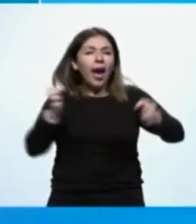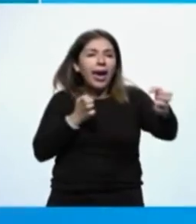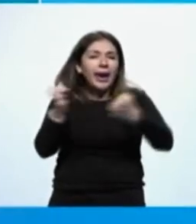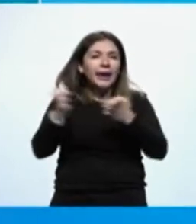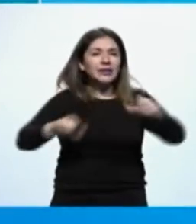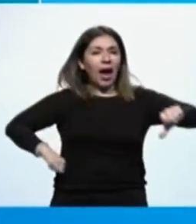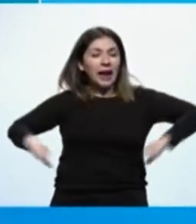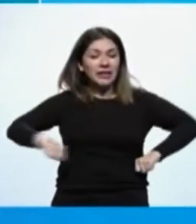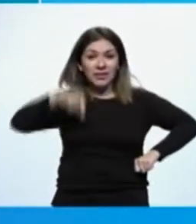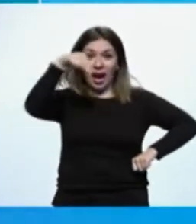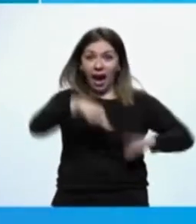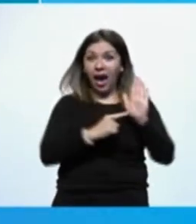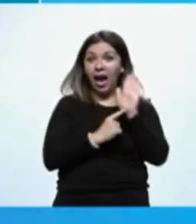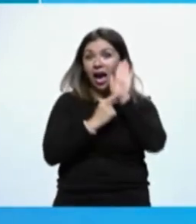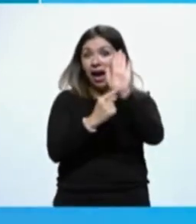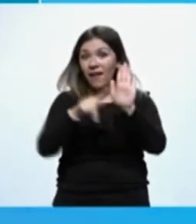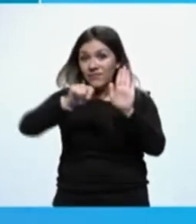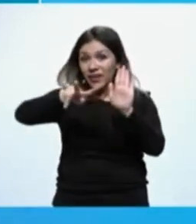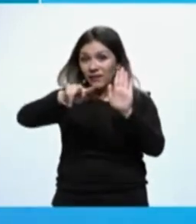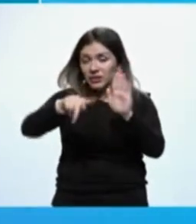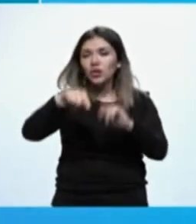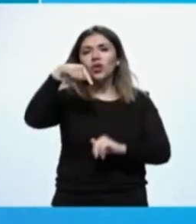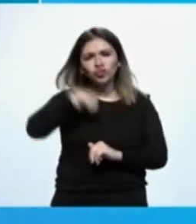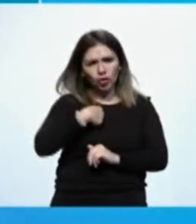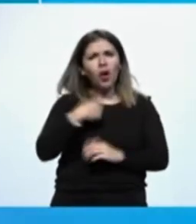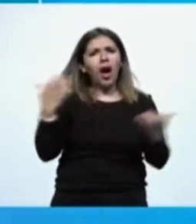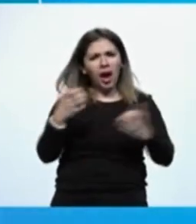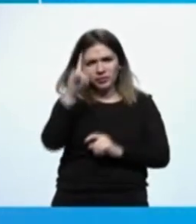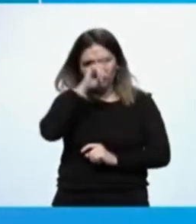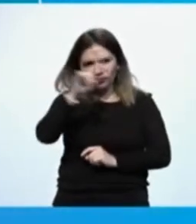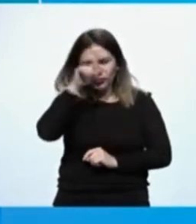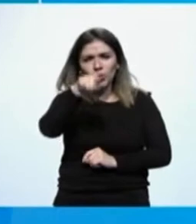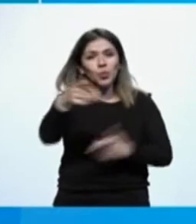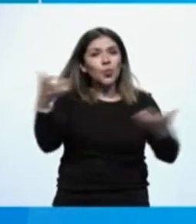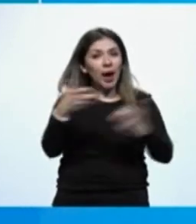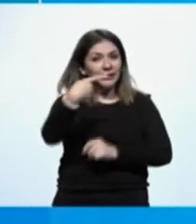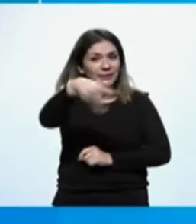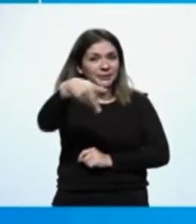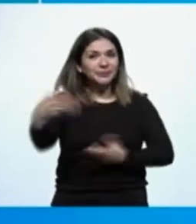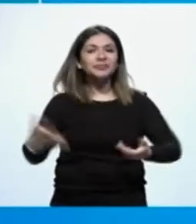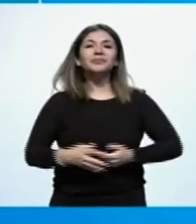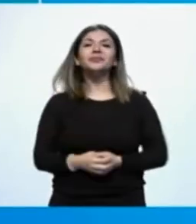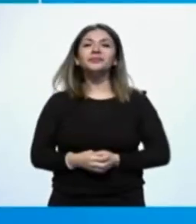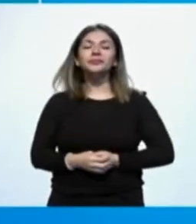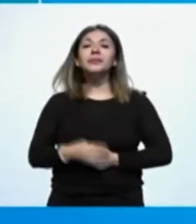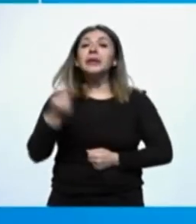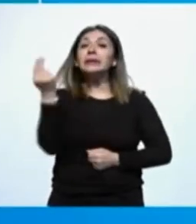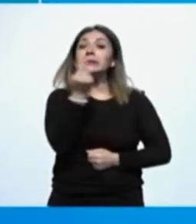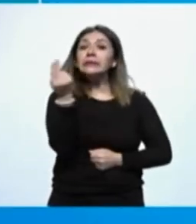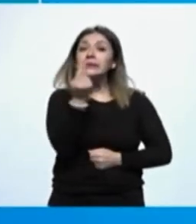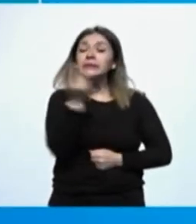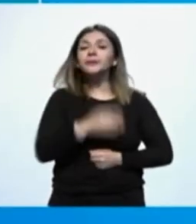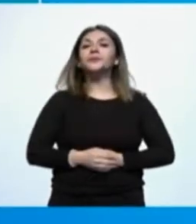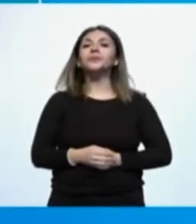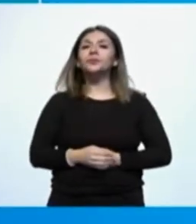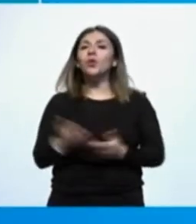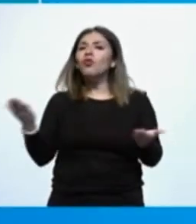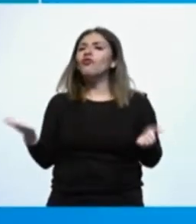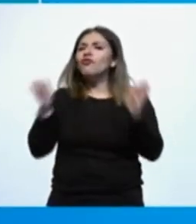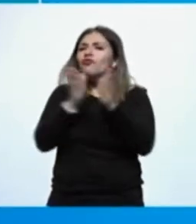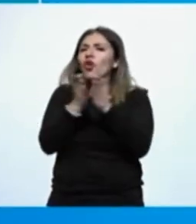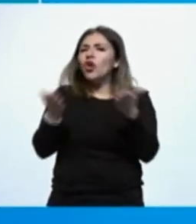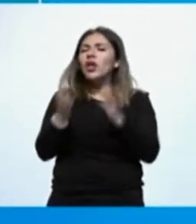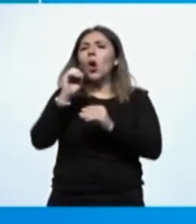te solicitamos en televisión. Aquí te enseñaremos a hacer la tuya. Necesitarás un folder